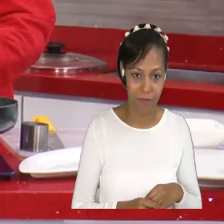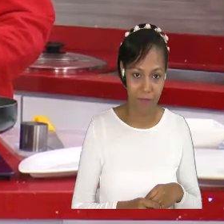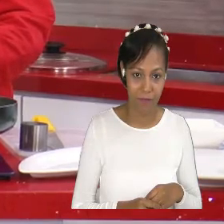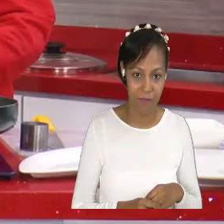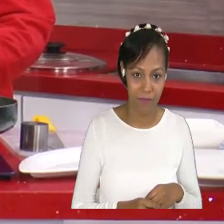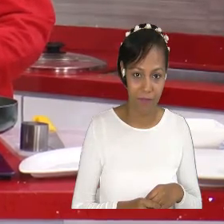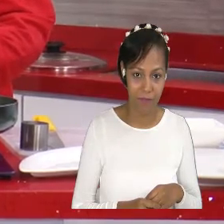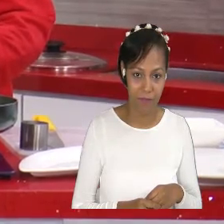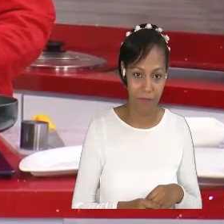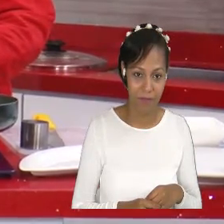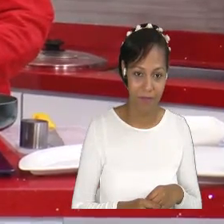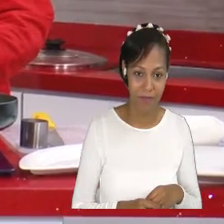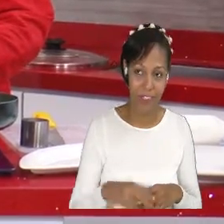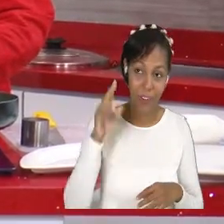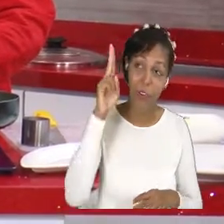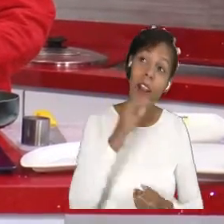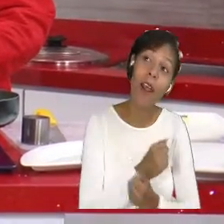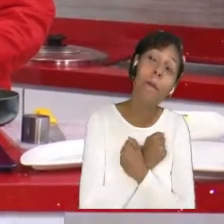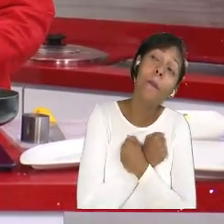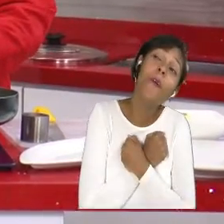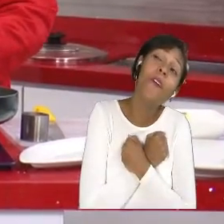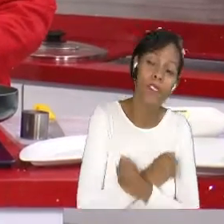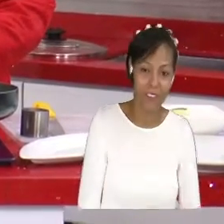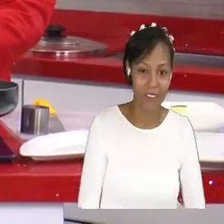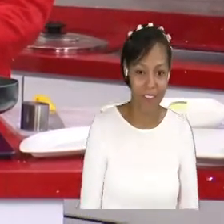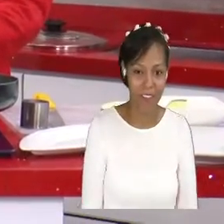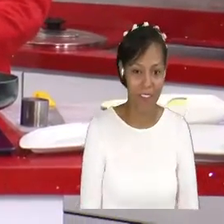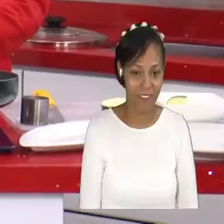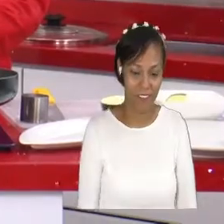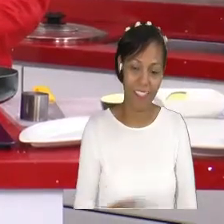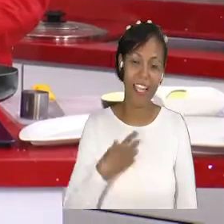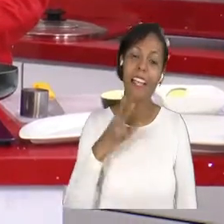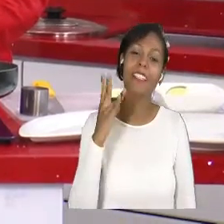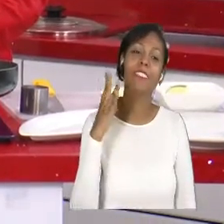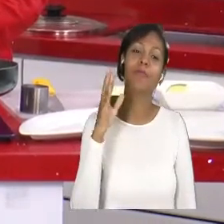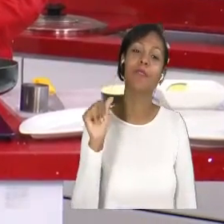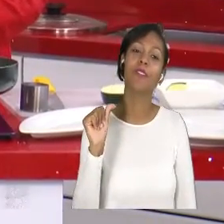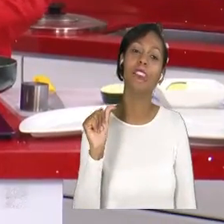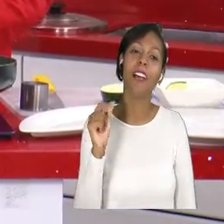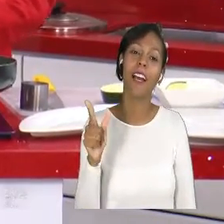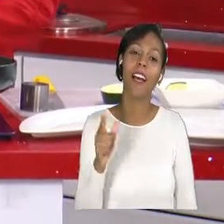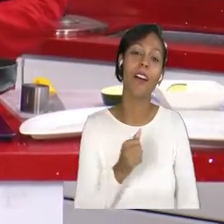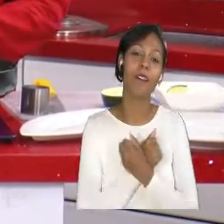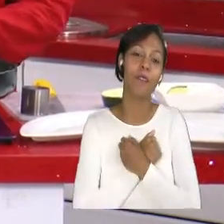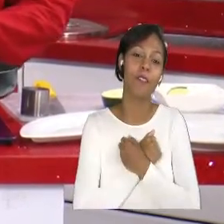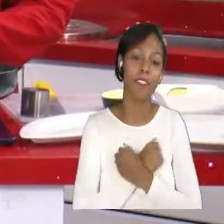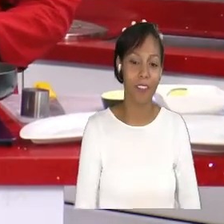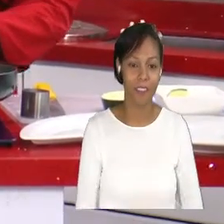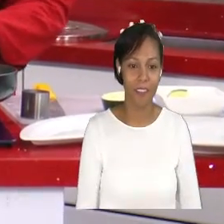Aló, amor. Ah, es así, pero... Mi querida esposa. Controladito, controladito.